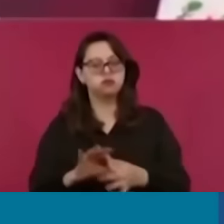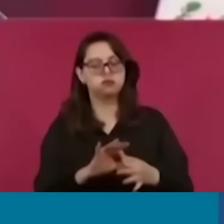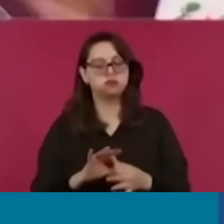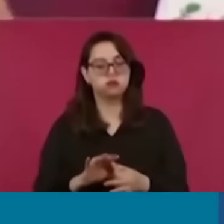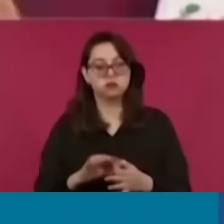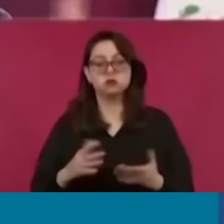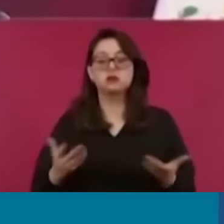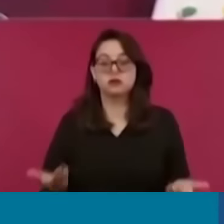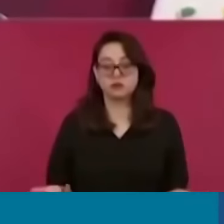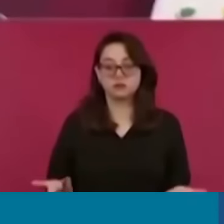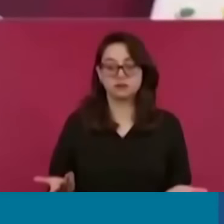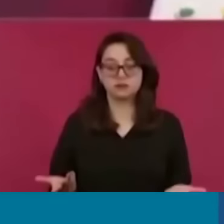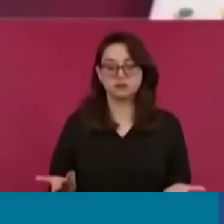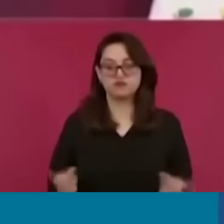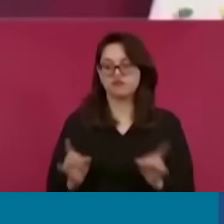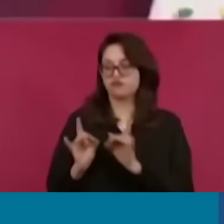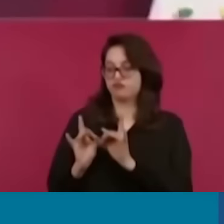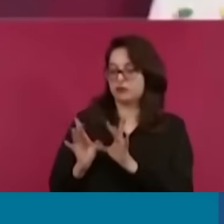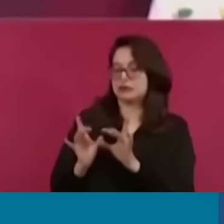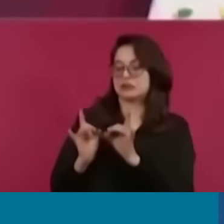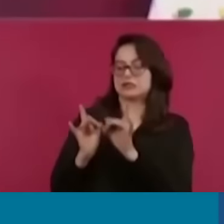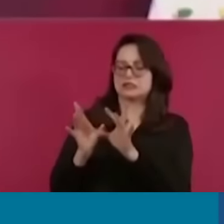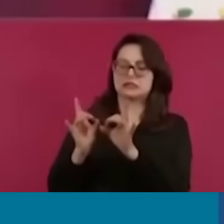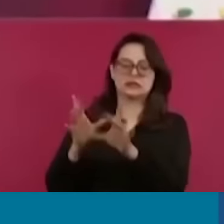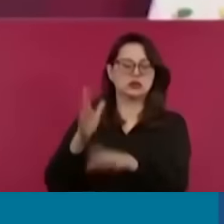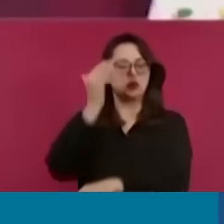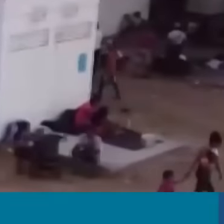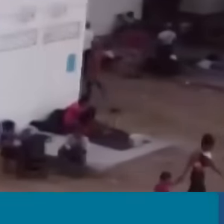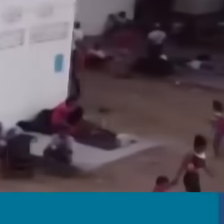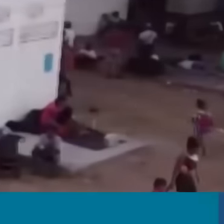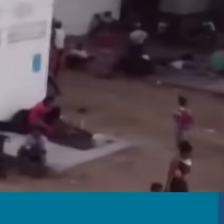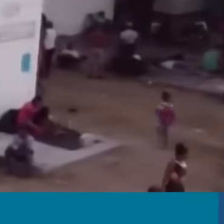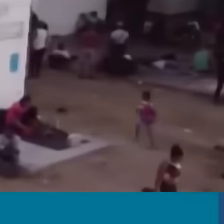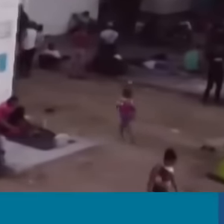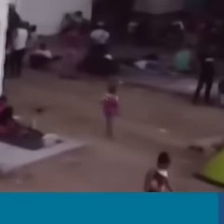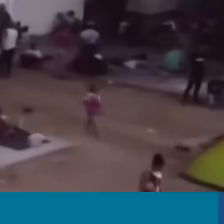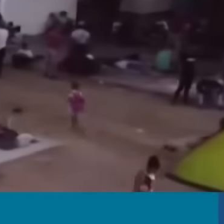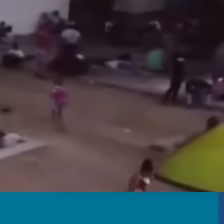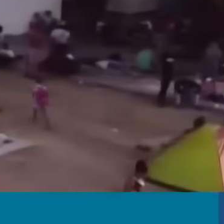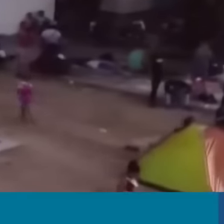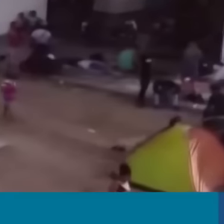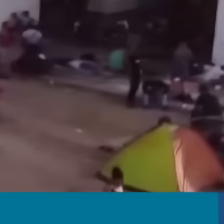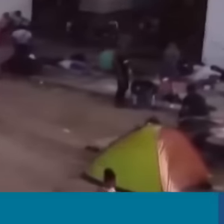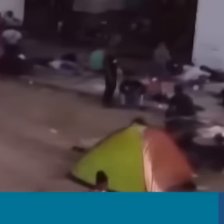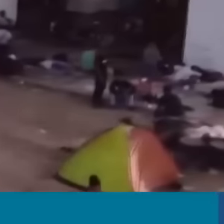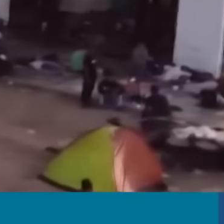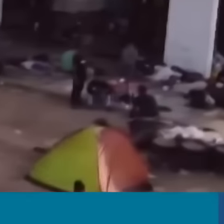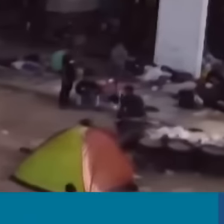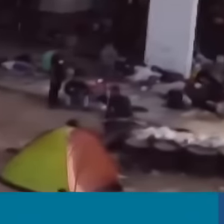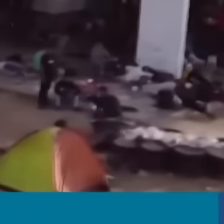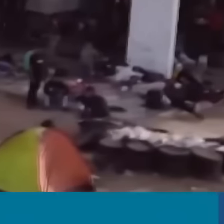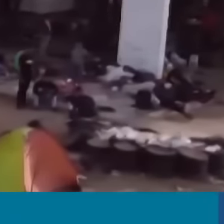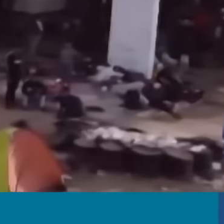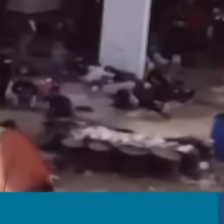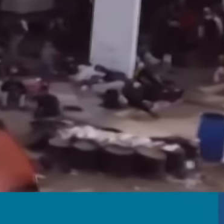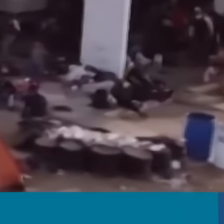para que no sigan pasando estas desgracias. En una terminal de autobuses en la ciudad de Juchitán,